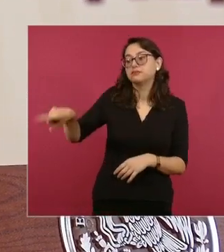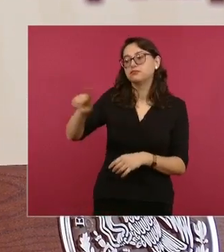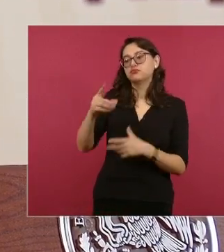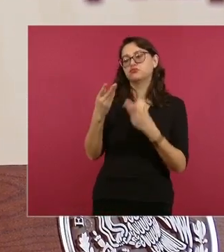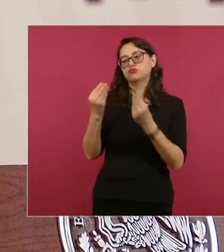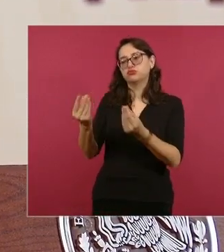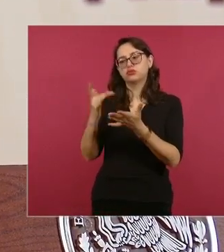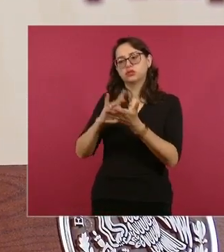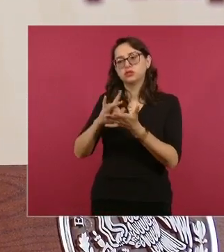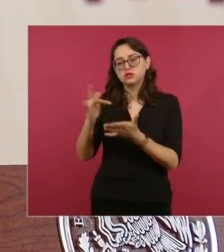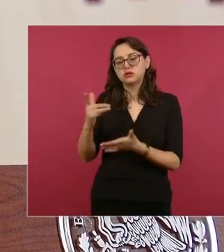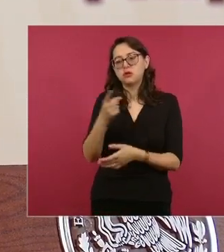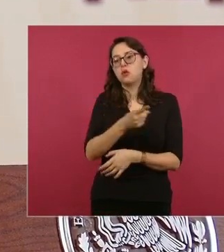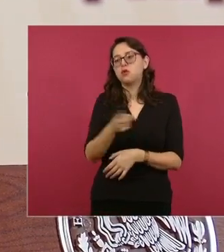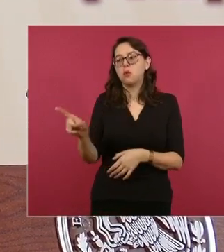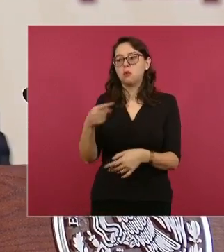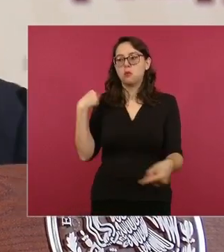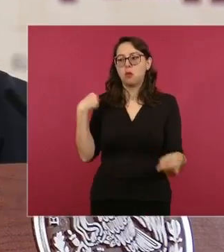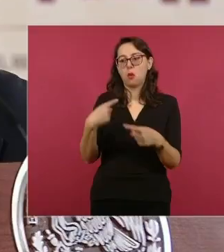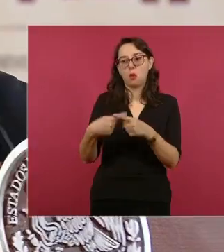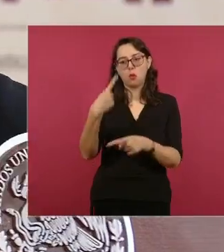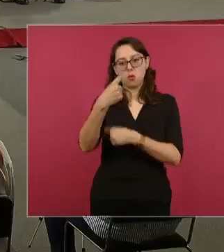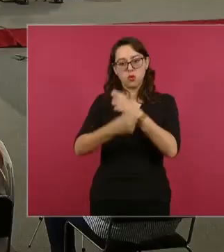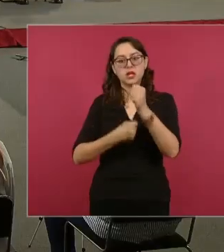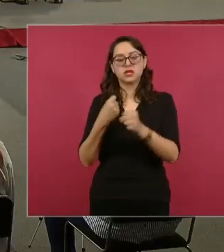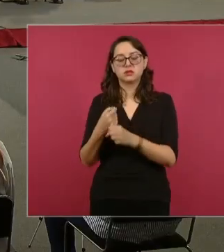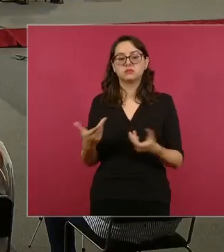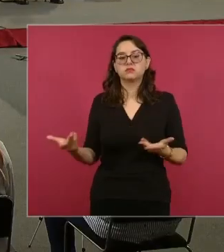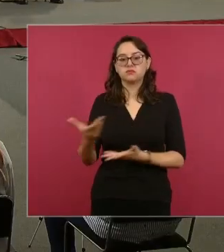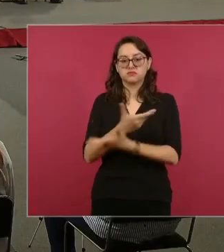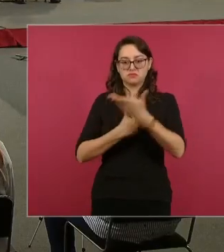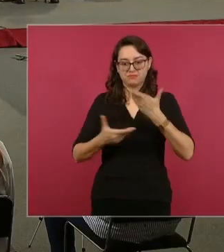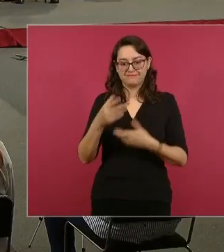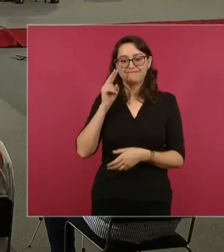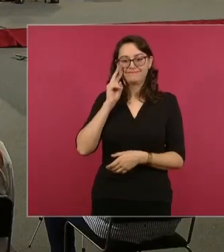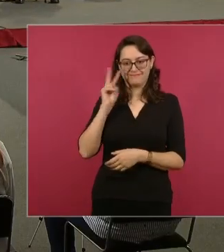hablan de esta colaboración. Si lo podemos pasar, por favor.